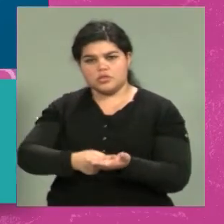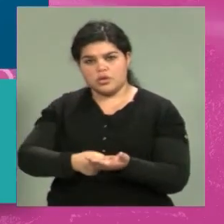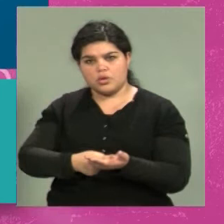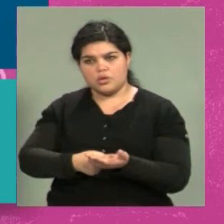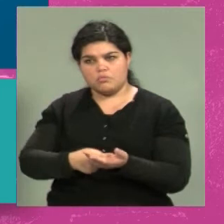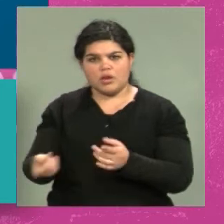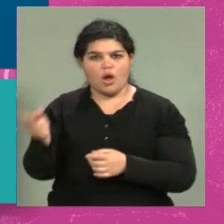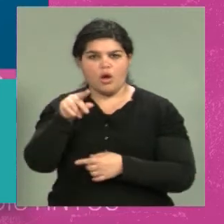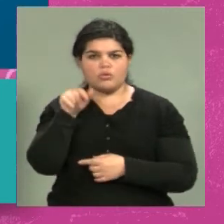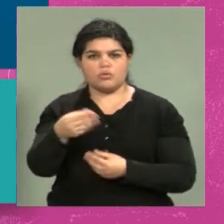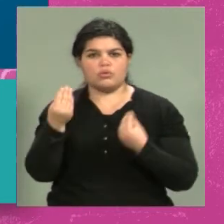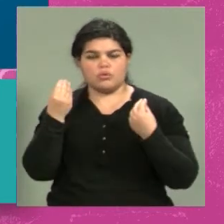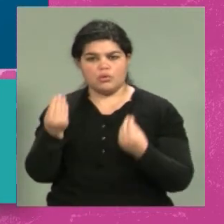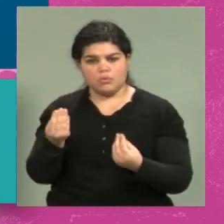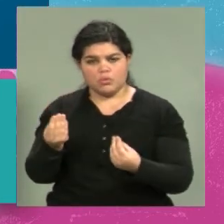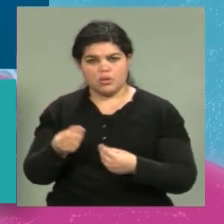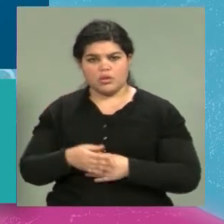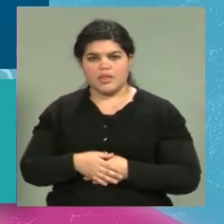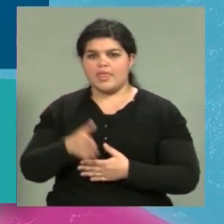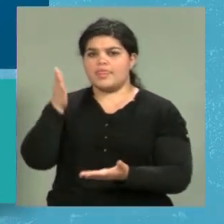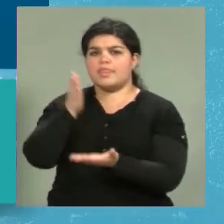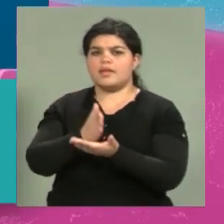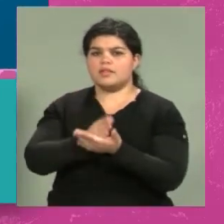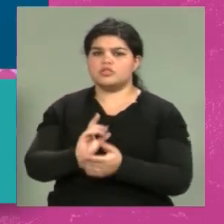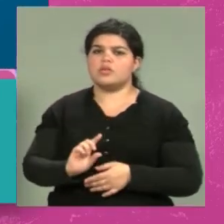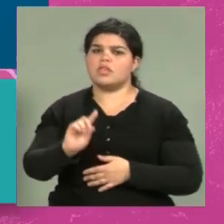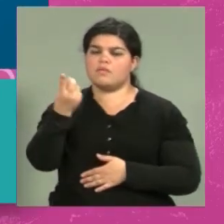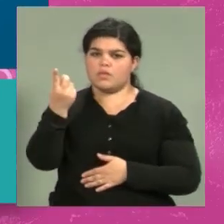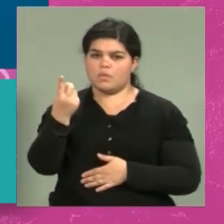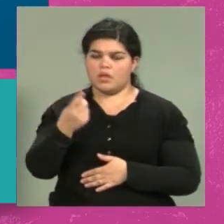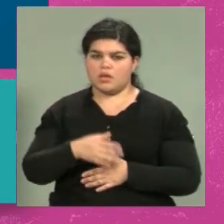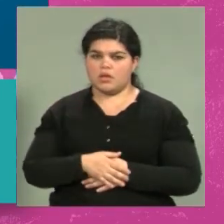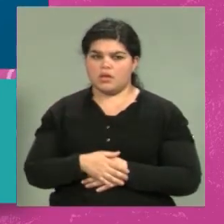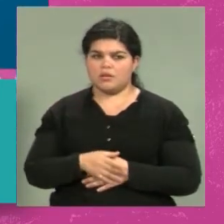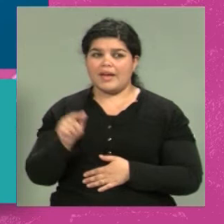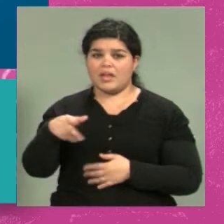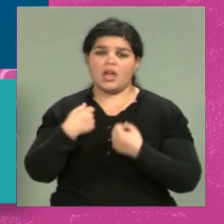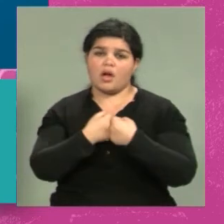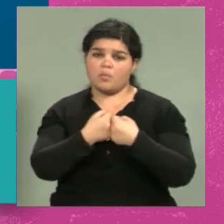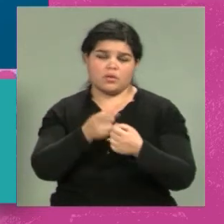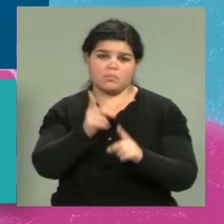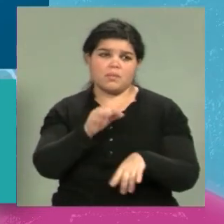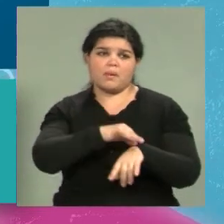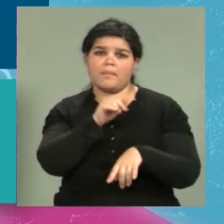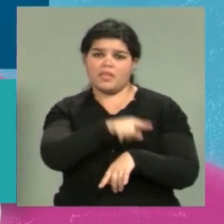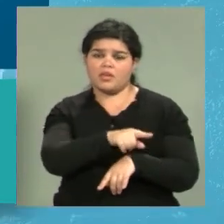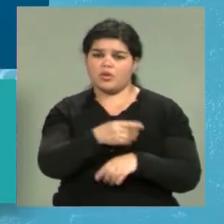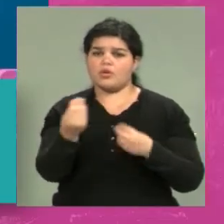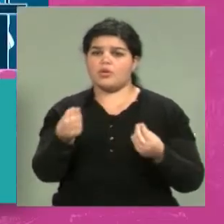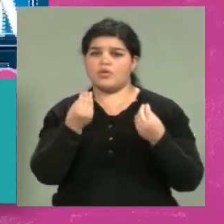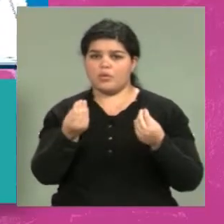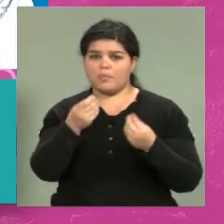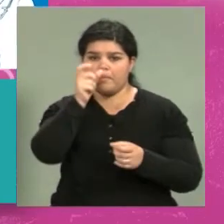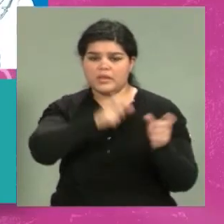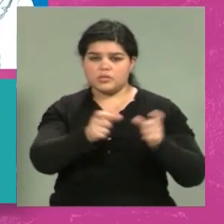caso de la eutanasia se habla de un derecho individual, de una libertad individual, pero ahí coincido con lo que decía el doctor, de decir hasta qué punto una persona que